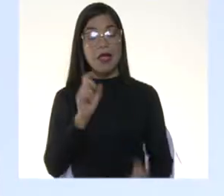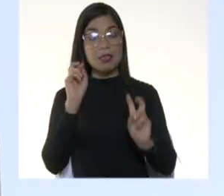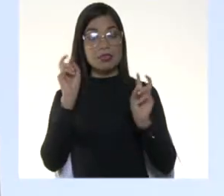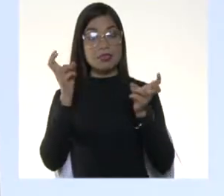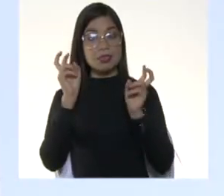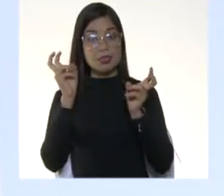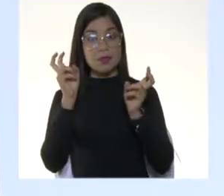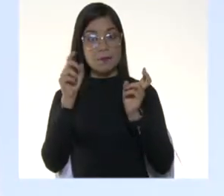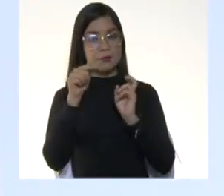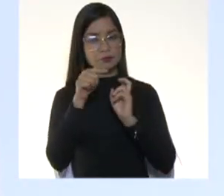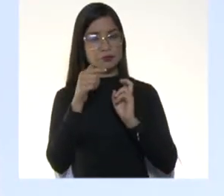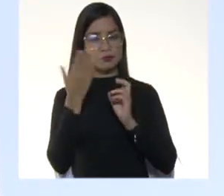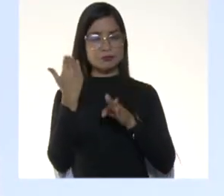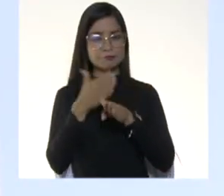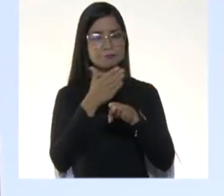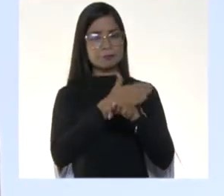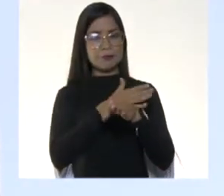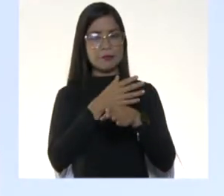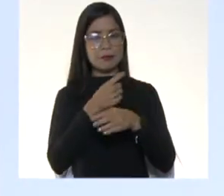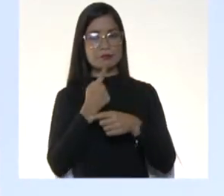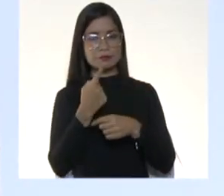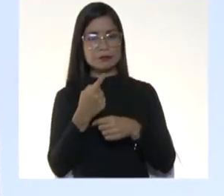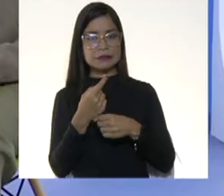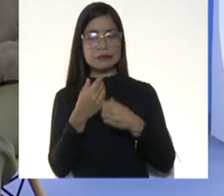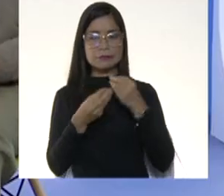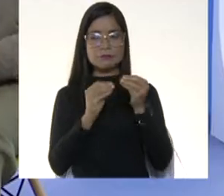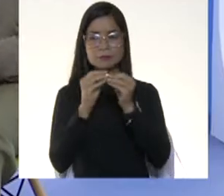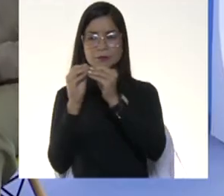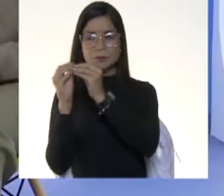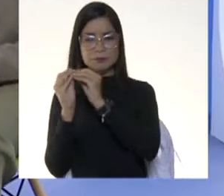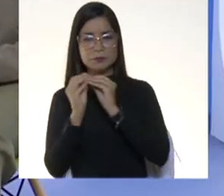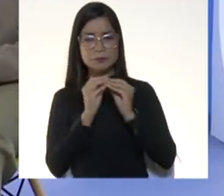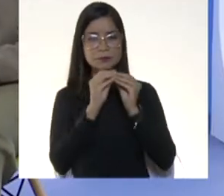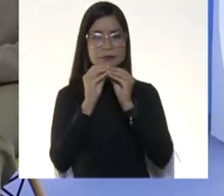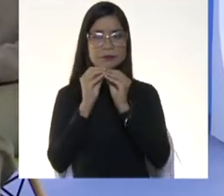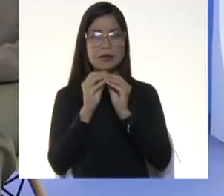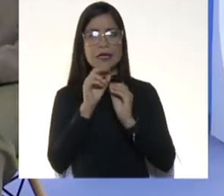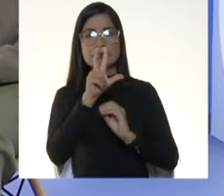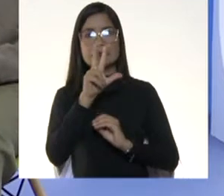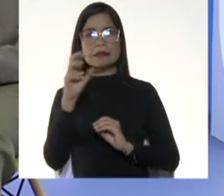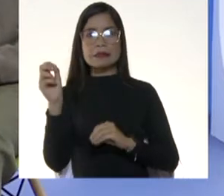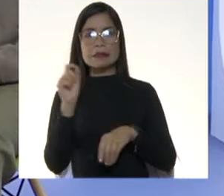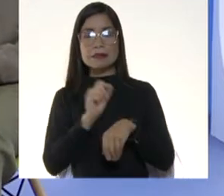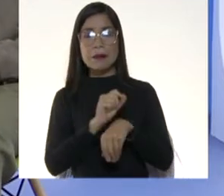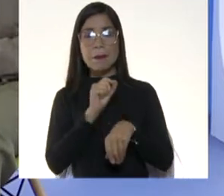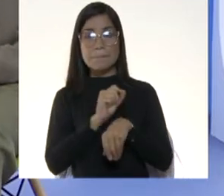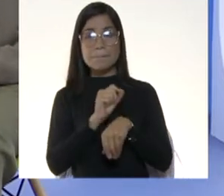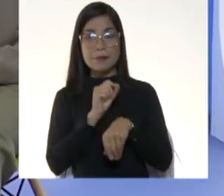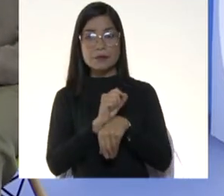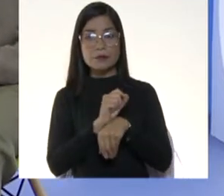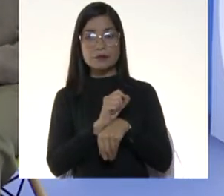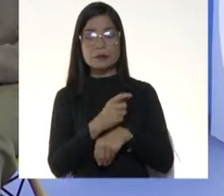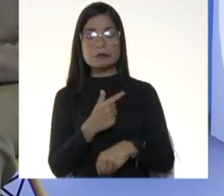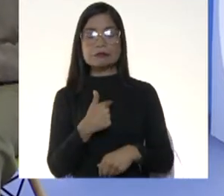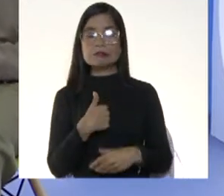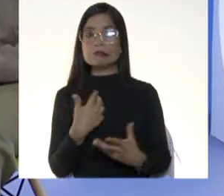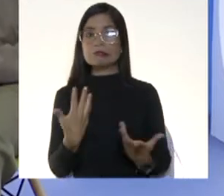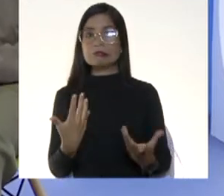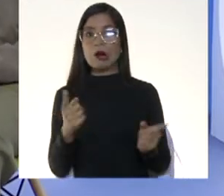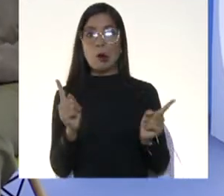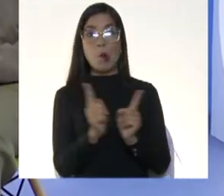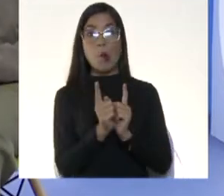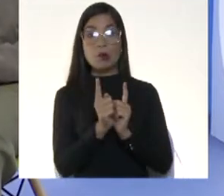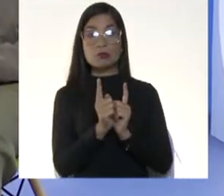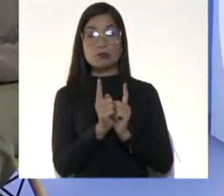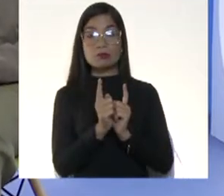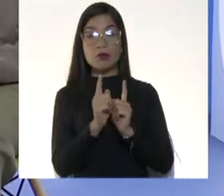íbamos a aperturar y me estaba diciendo que es media hora, y digo, falta mucho, faltan como 3 horas para, para solamente este tema. Sí. Nosotros desde